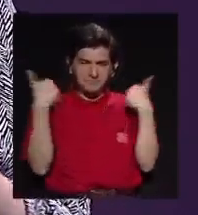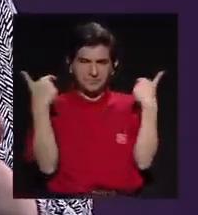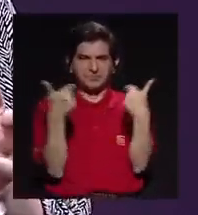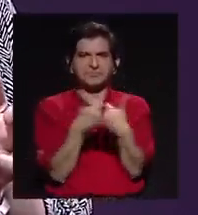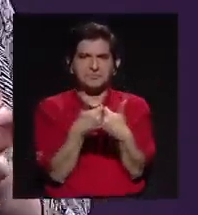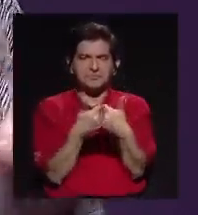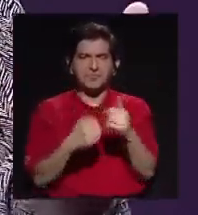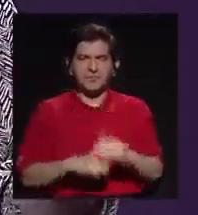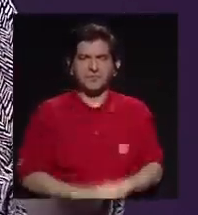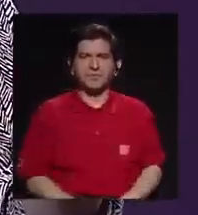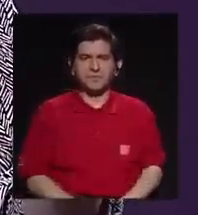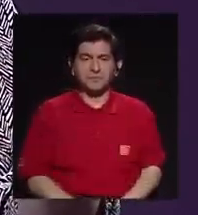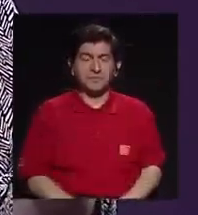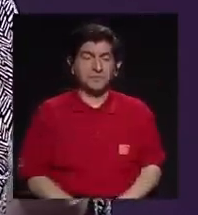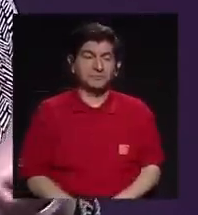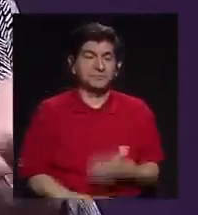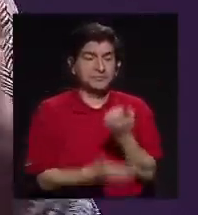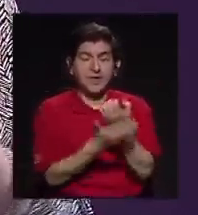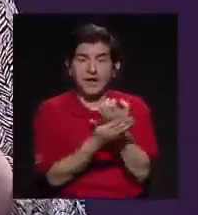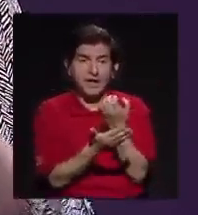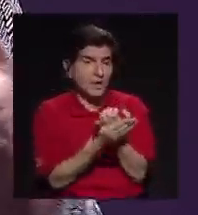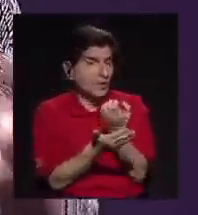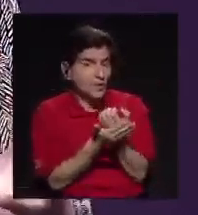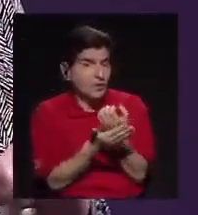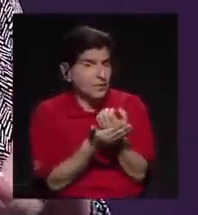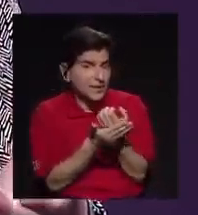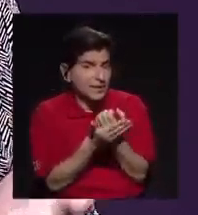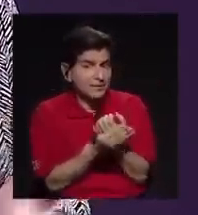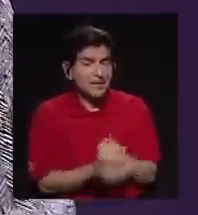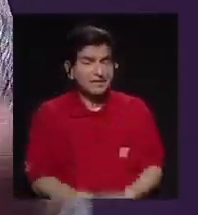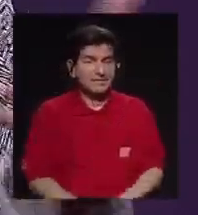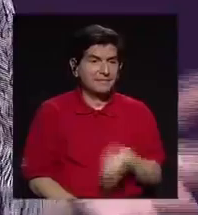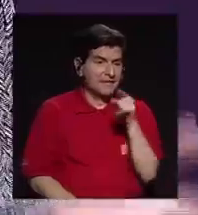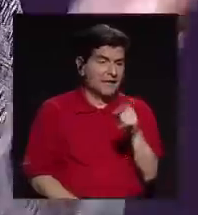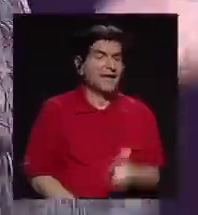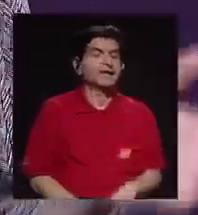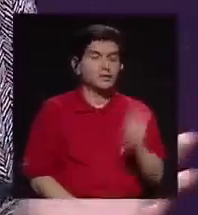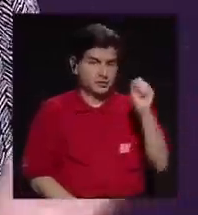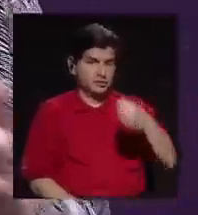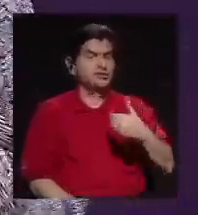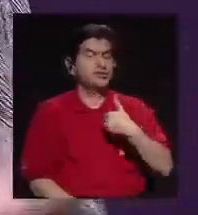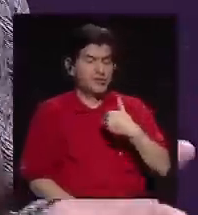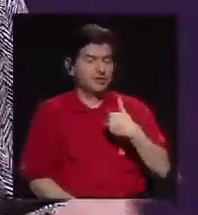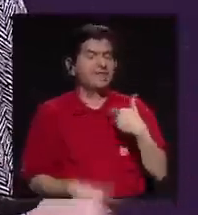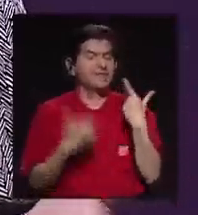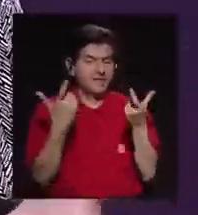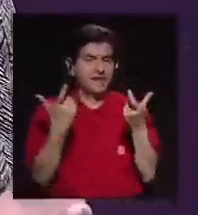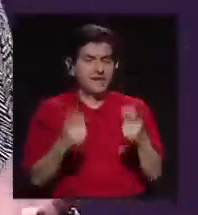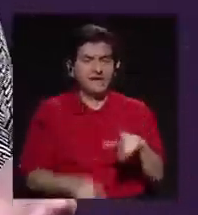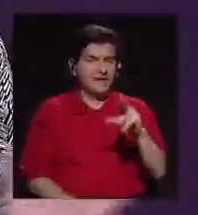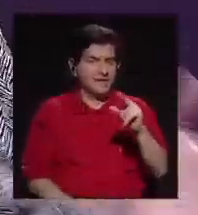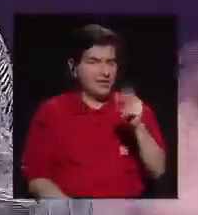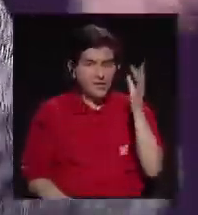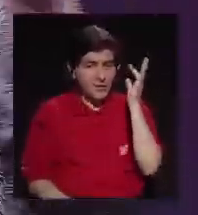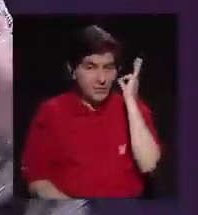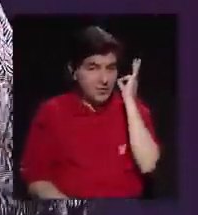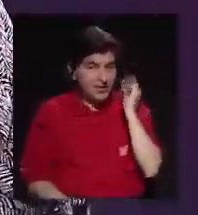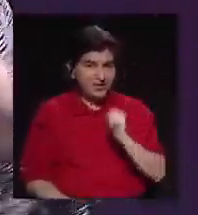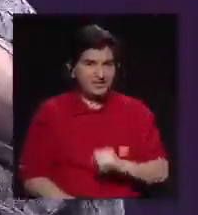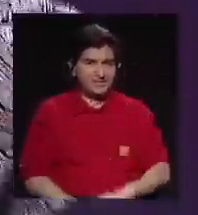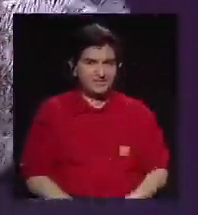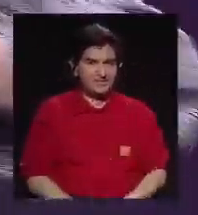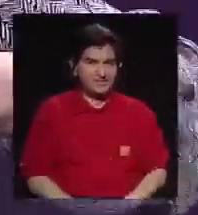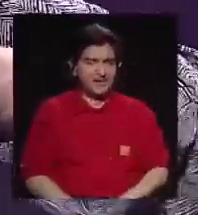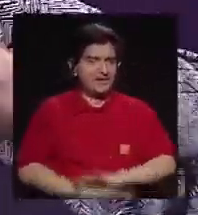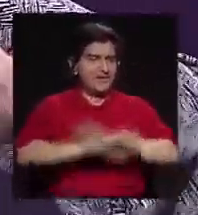además es económicamente más pudiente, por así decirlo, que las mujeres, ¿verdad? Pues